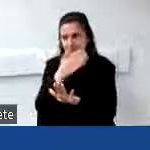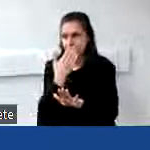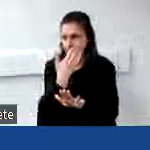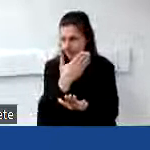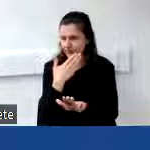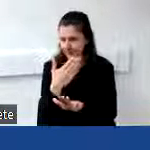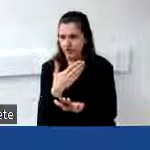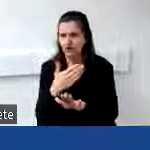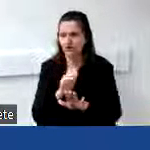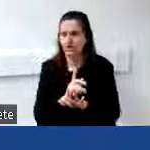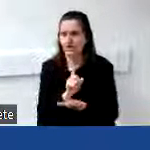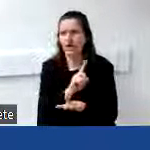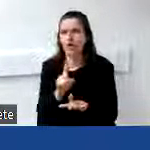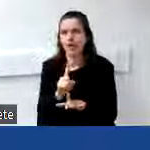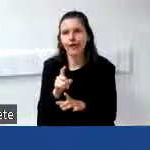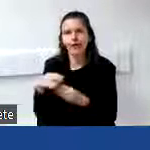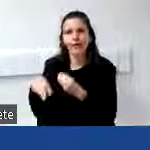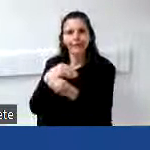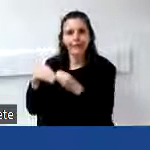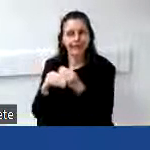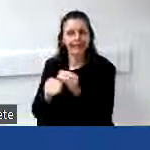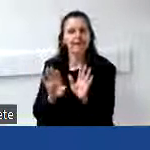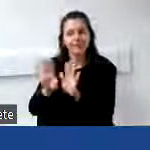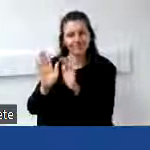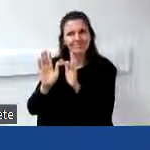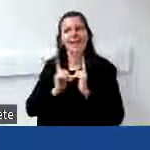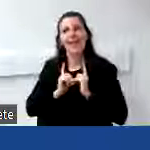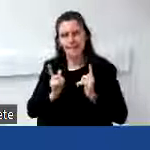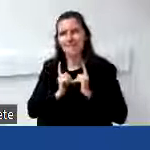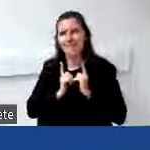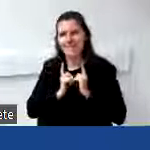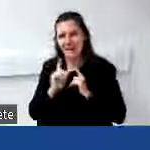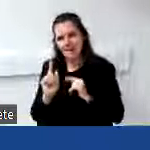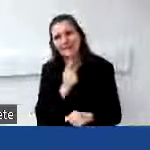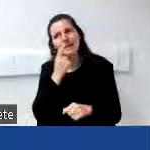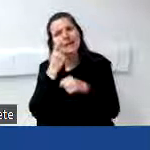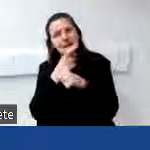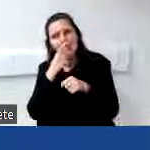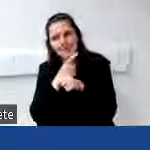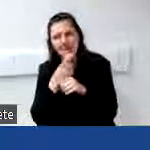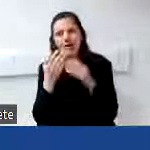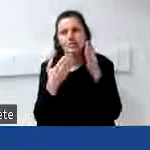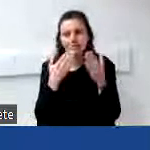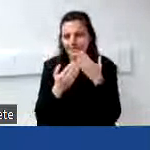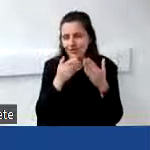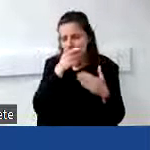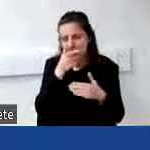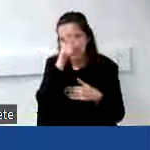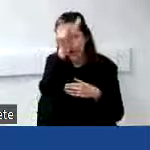hacer la consulta. ¿Tá? Entonces quizás el acompañante en esto de lo mismo, ¿no? En tratar de ayudar y generar como más